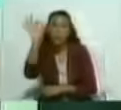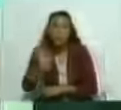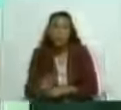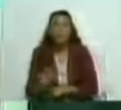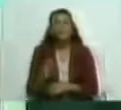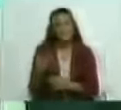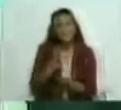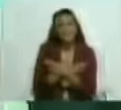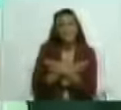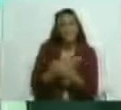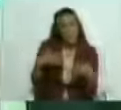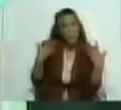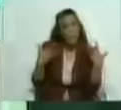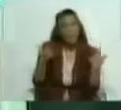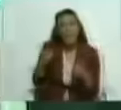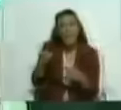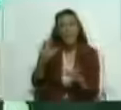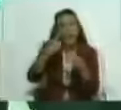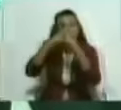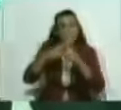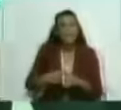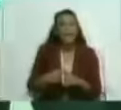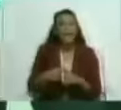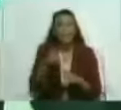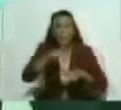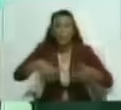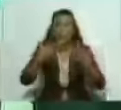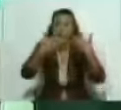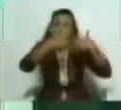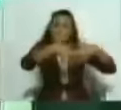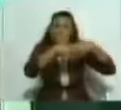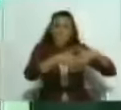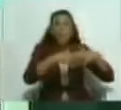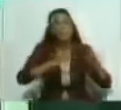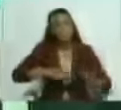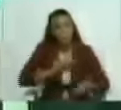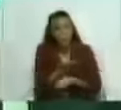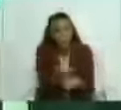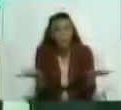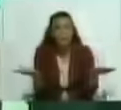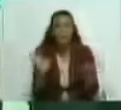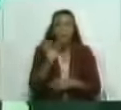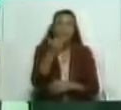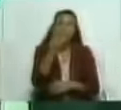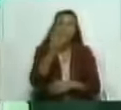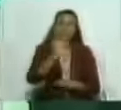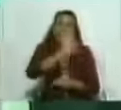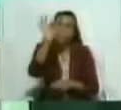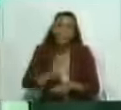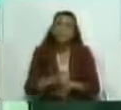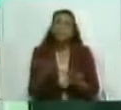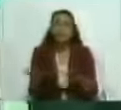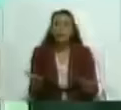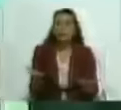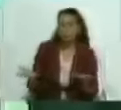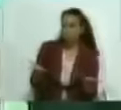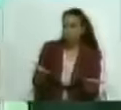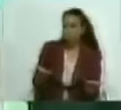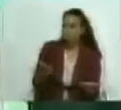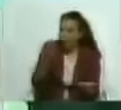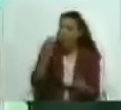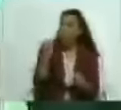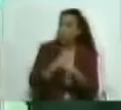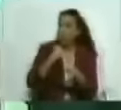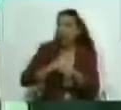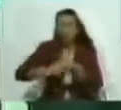5%. Yo me contento cuando veo que el sector empresarial dice que puede ser de un 10 y 12%. Y yo